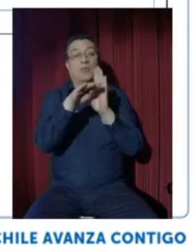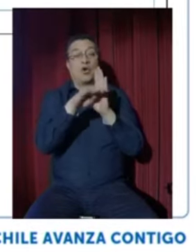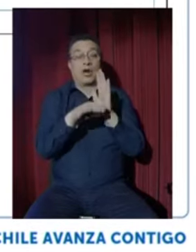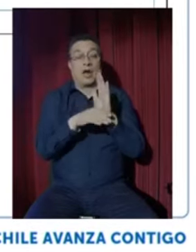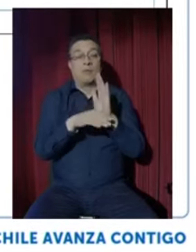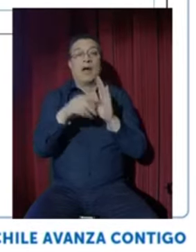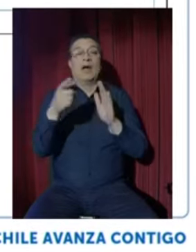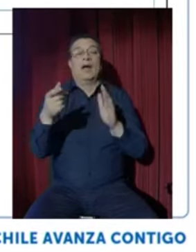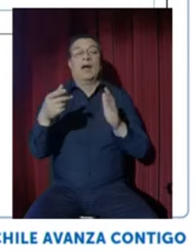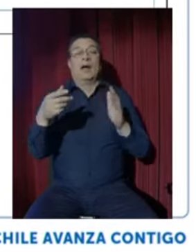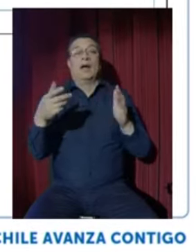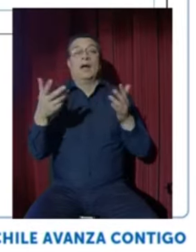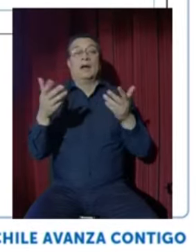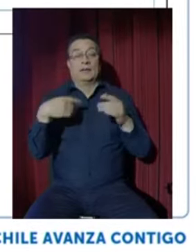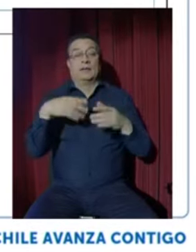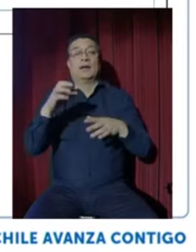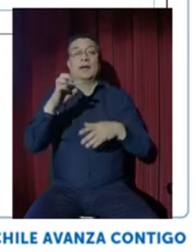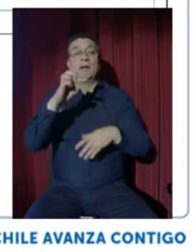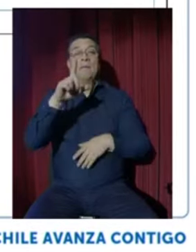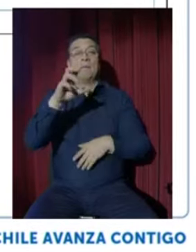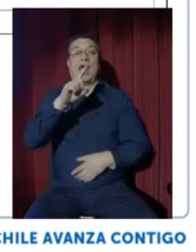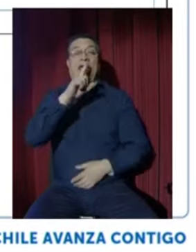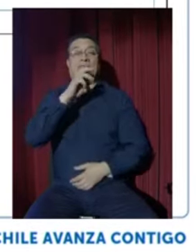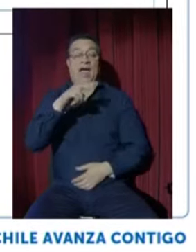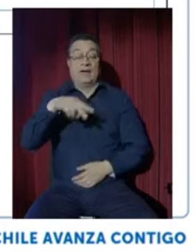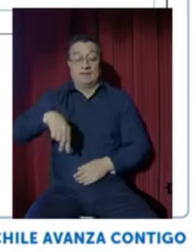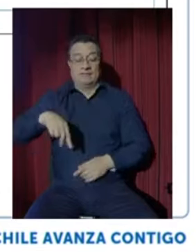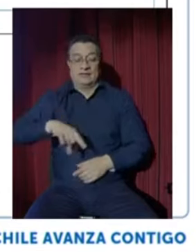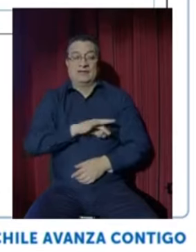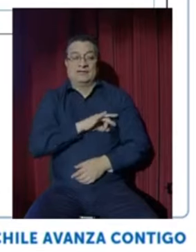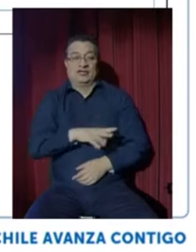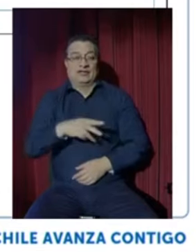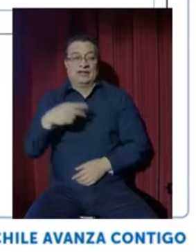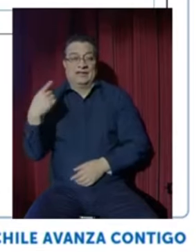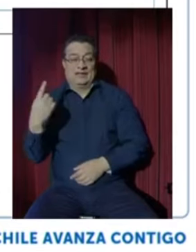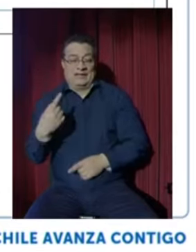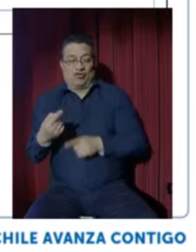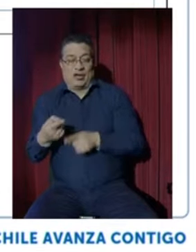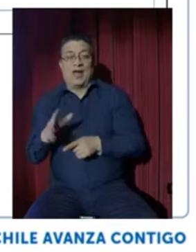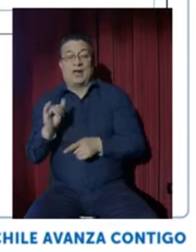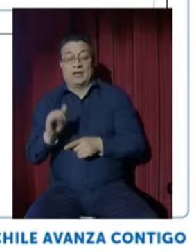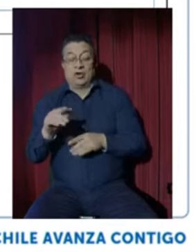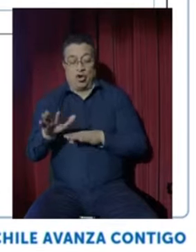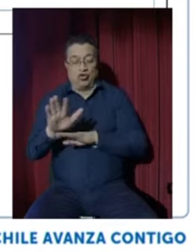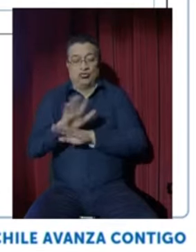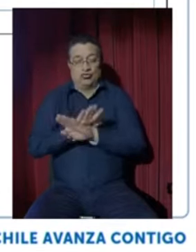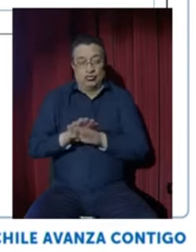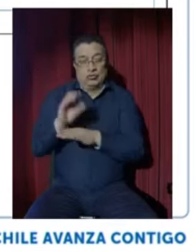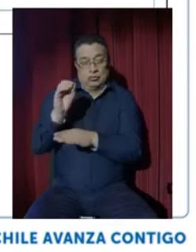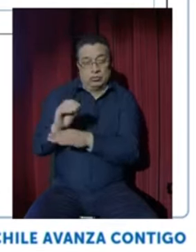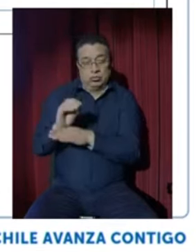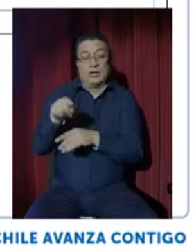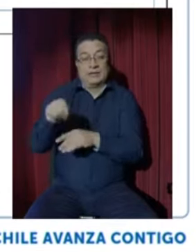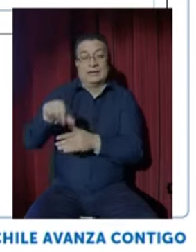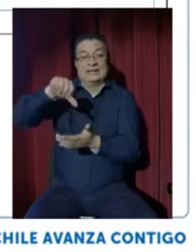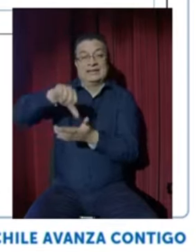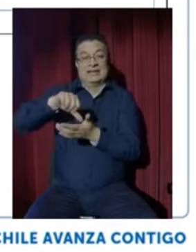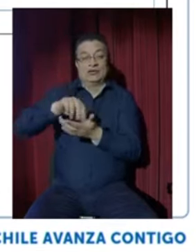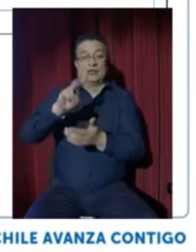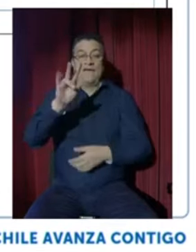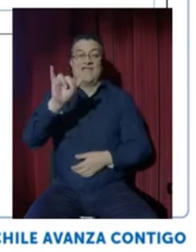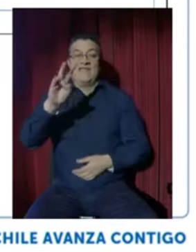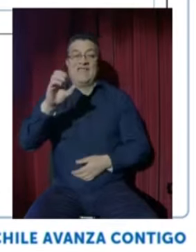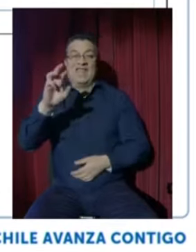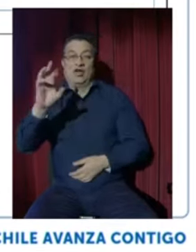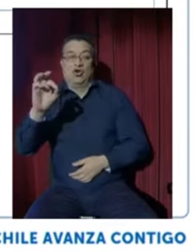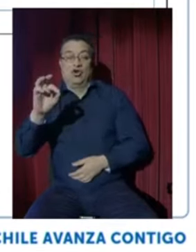de producción de de plantas nativas y plantas también en problemas de conservación donde el centro vivero de semilla se produjo